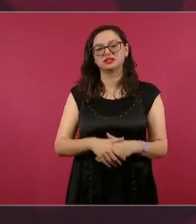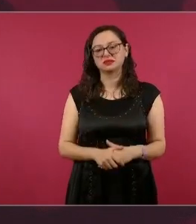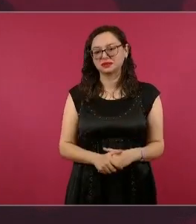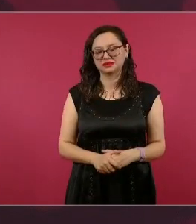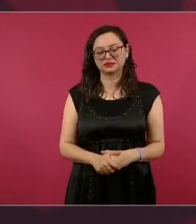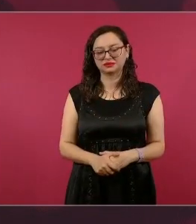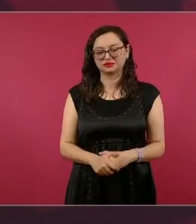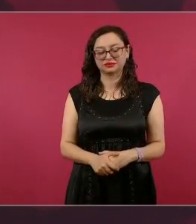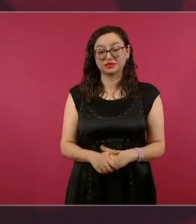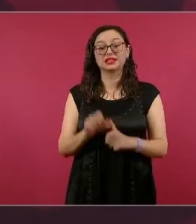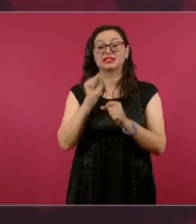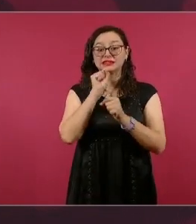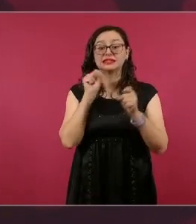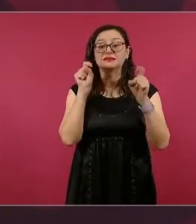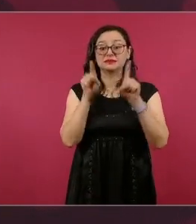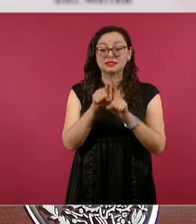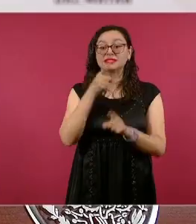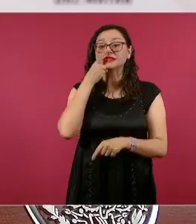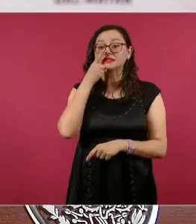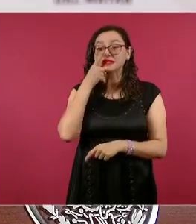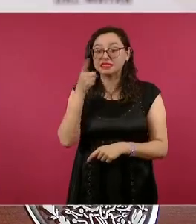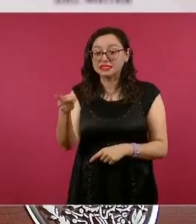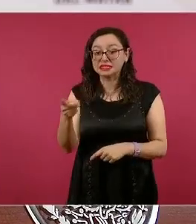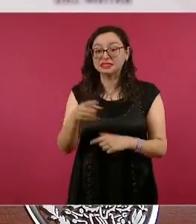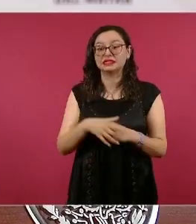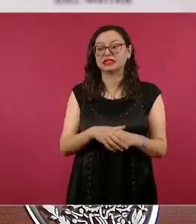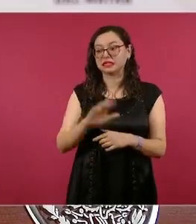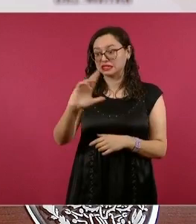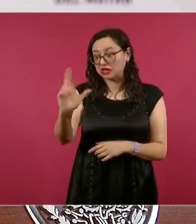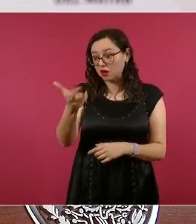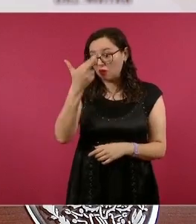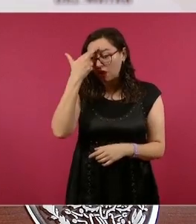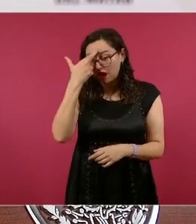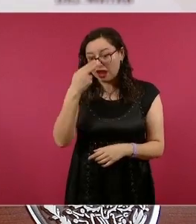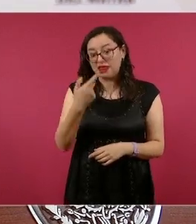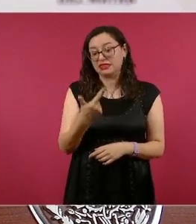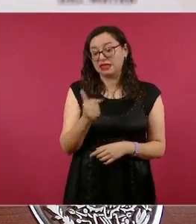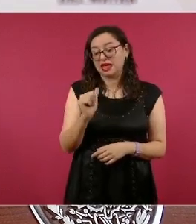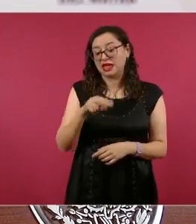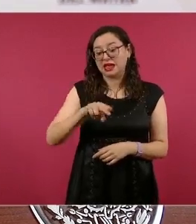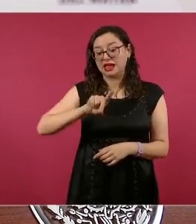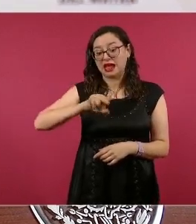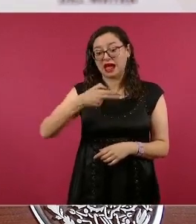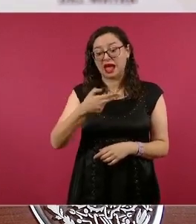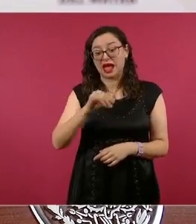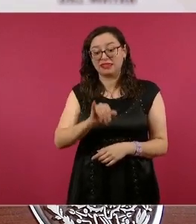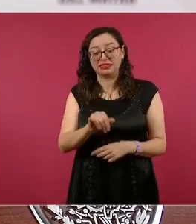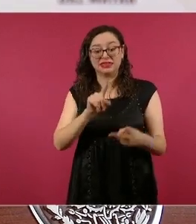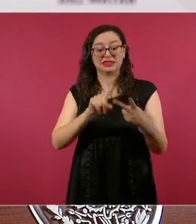Y les hablé de la lucha de Gandhi, de Mandela, de Luther King,